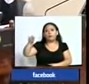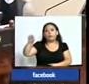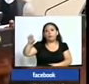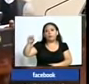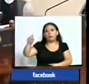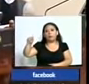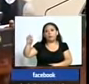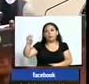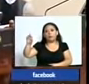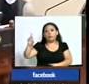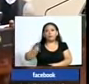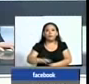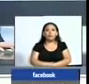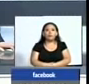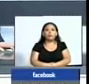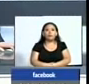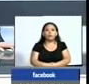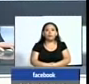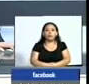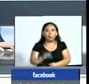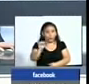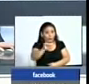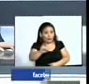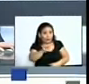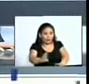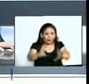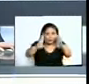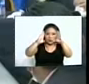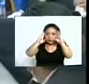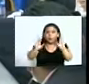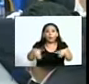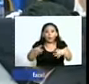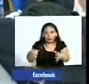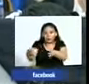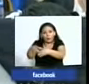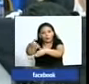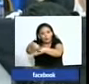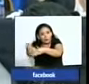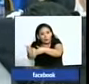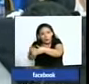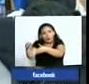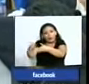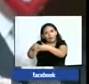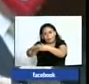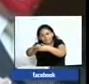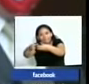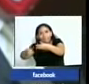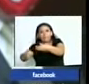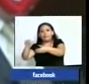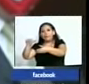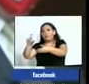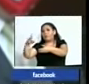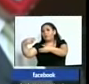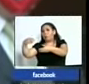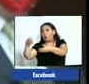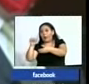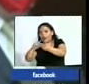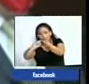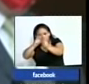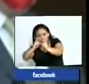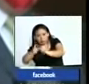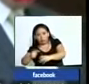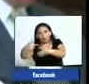Noticiero Hechos. Preste mucha atención a lo siguiente, porque los diputados que integran la comisión ad hoc que analiza las reformas al sistema de